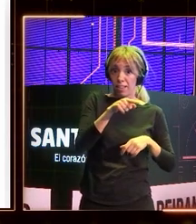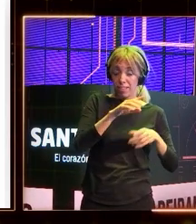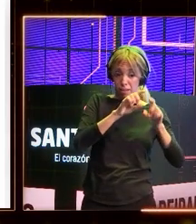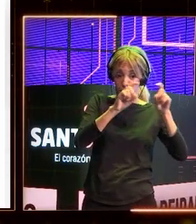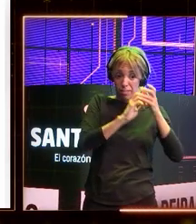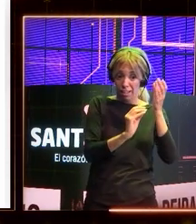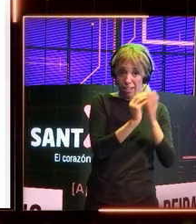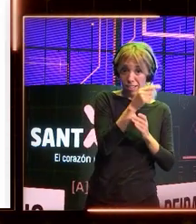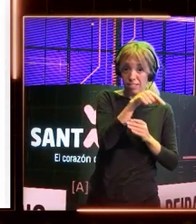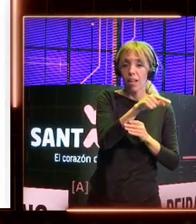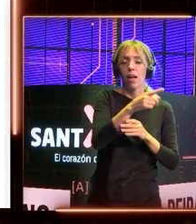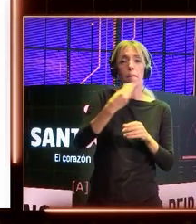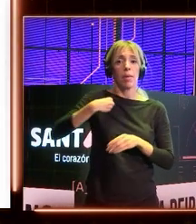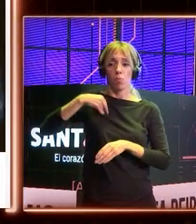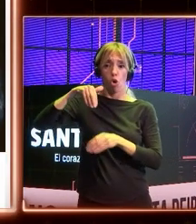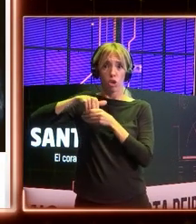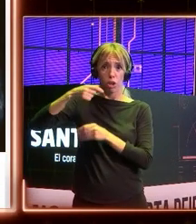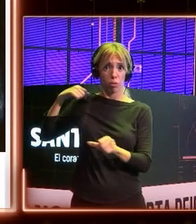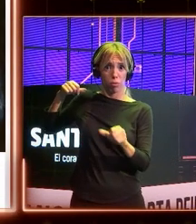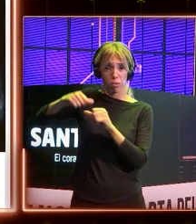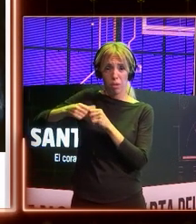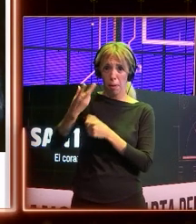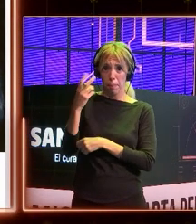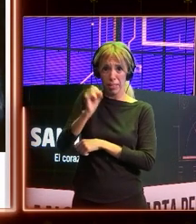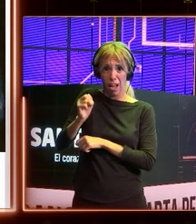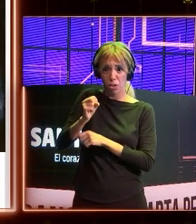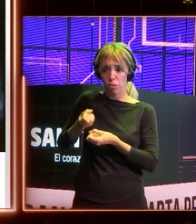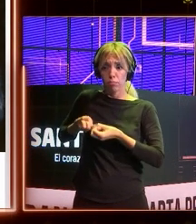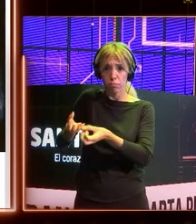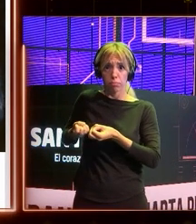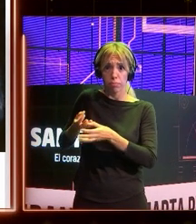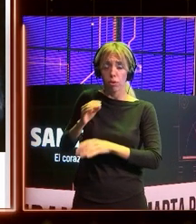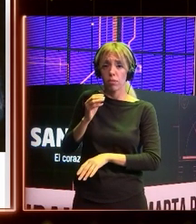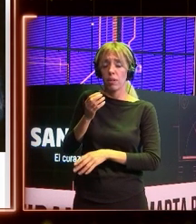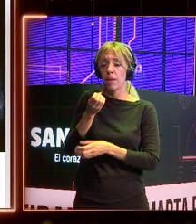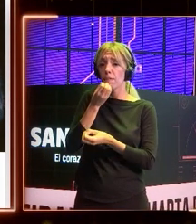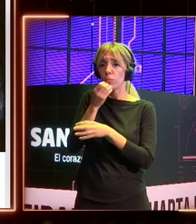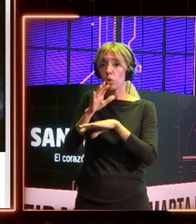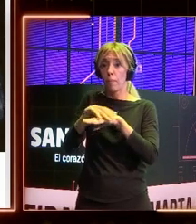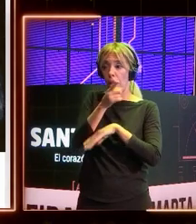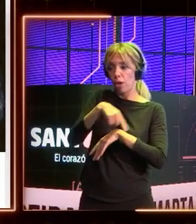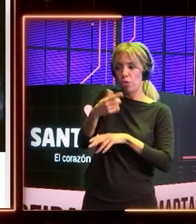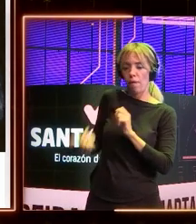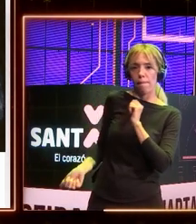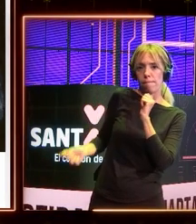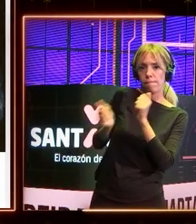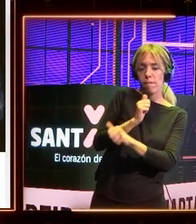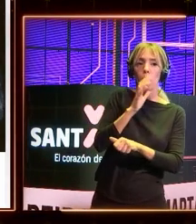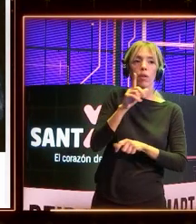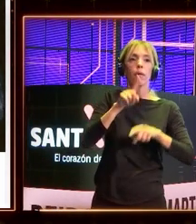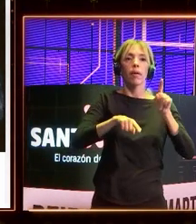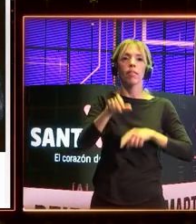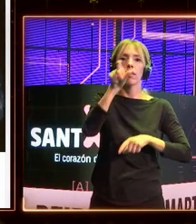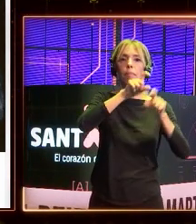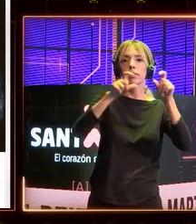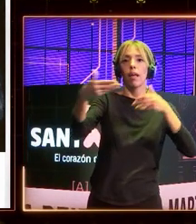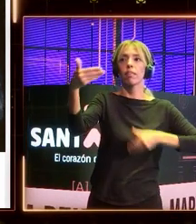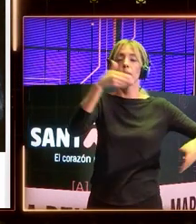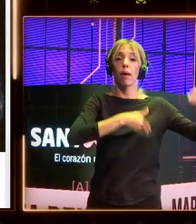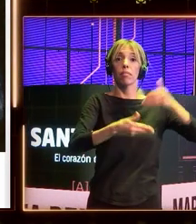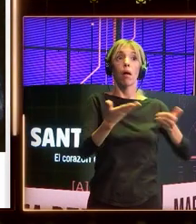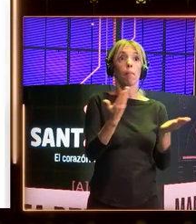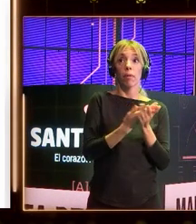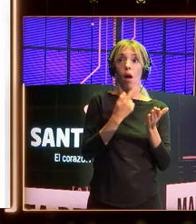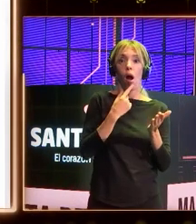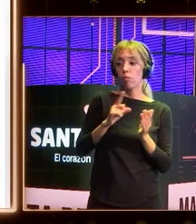todos nosotros hemos estado volcando en la web durante los últimos 20 años para poder replicarlos por demanda o a demanda para cualquiera que se los